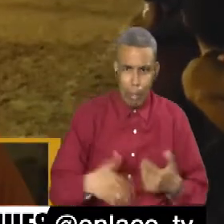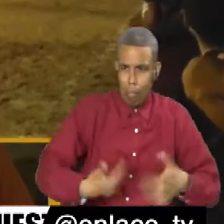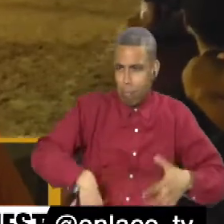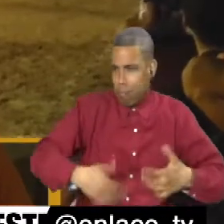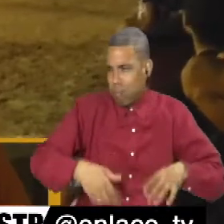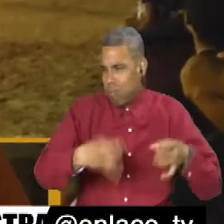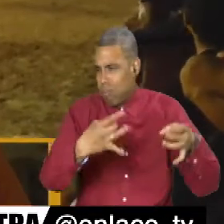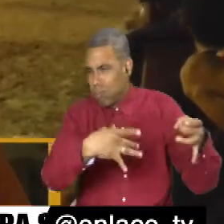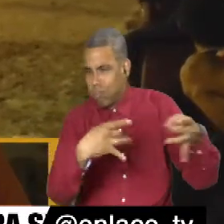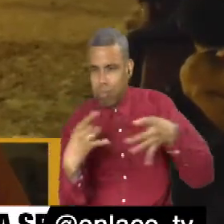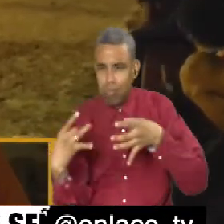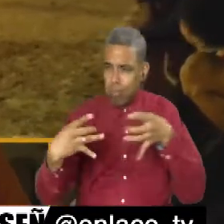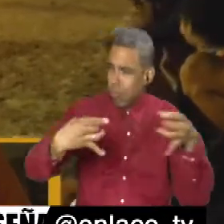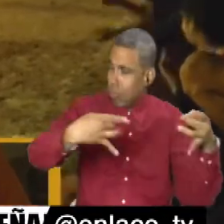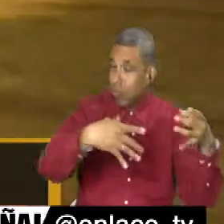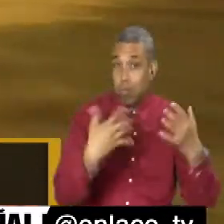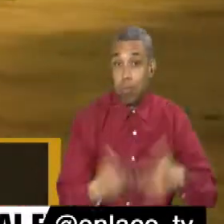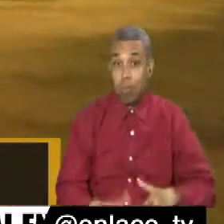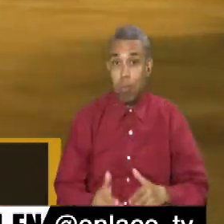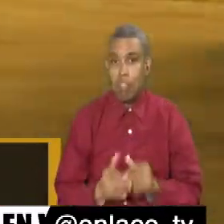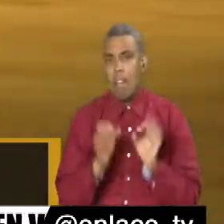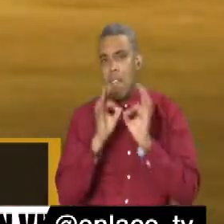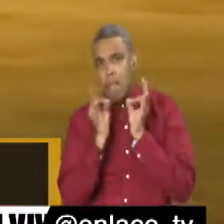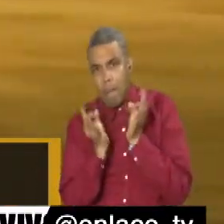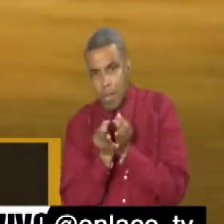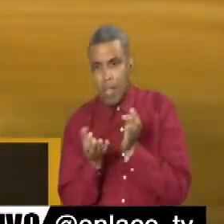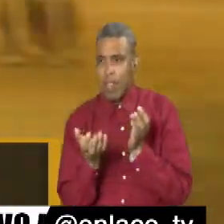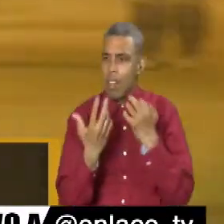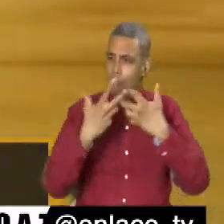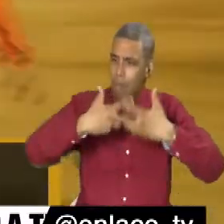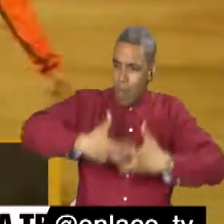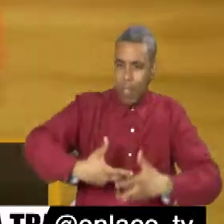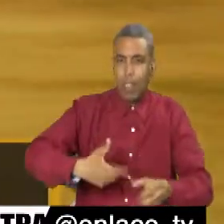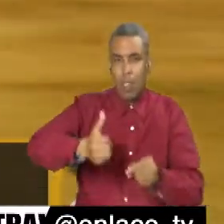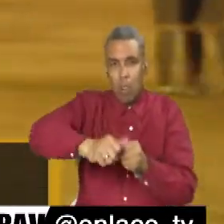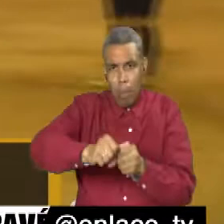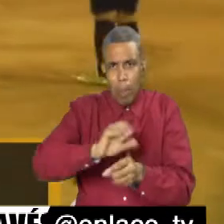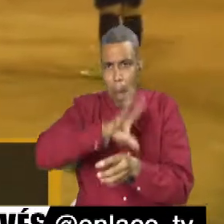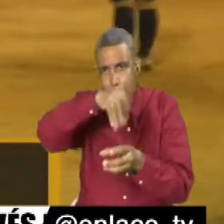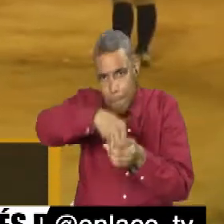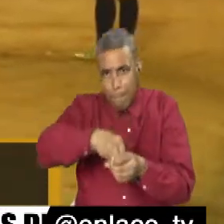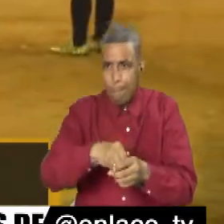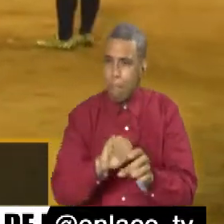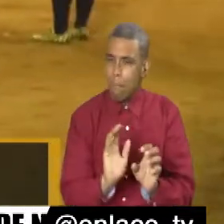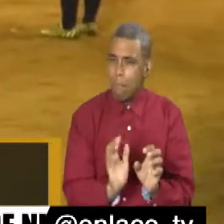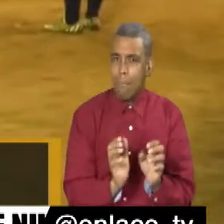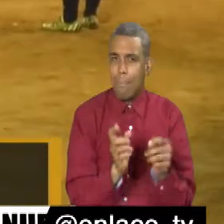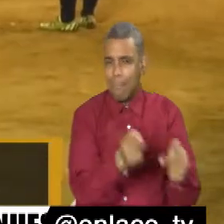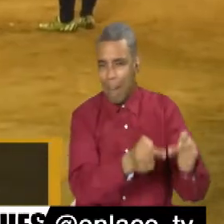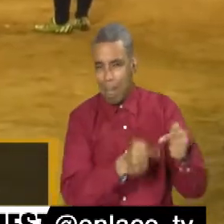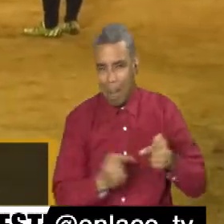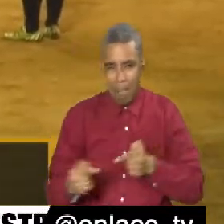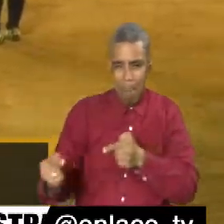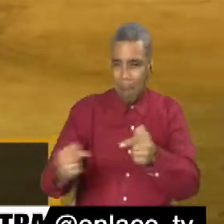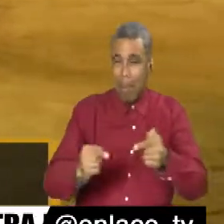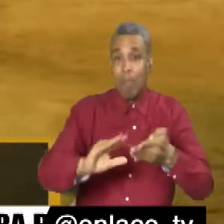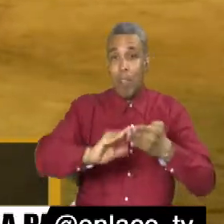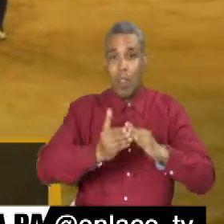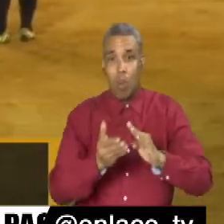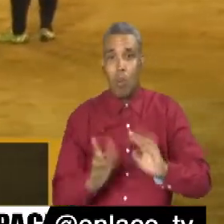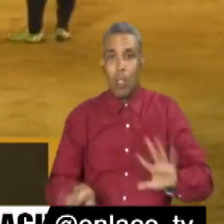familiar, es un torneo en donde acobija a las empresas contratistas de Ecopetrol, aparte de que llega aquí la alegría al barrio La